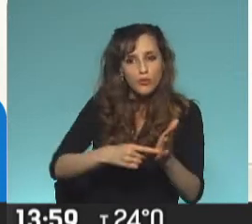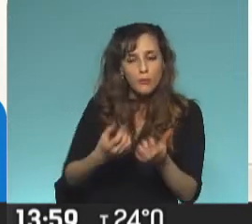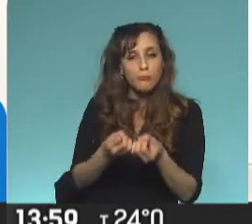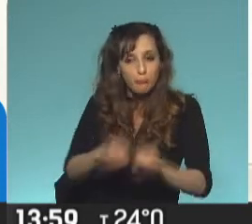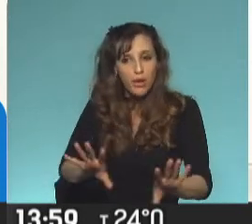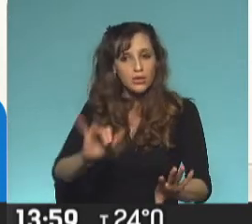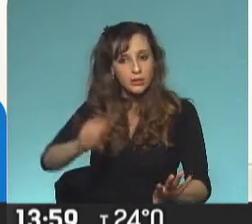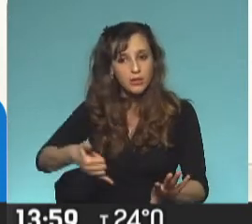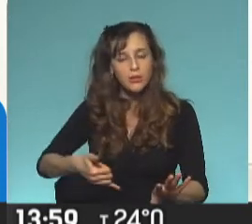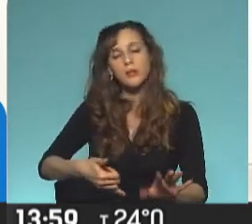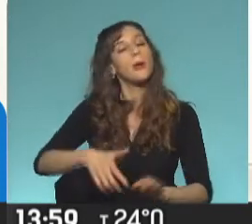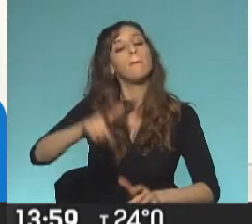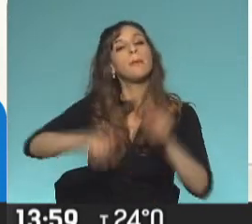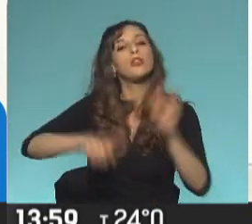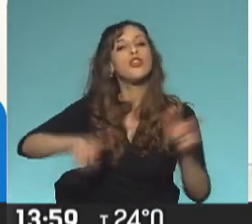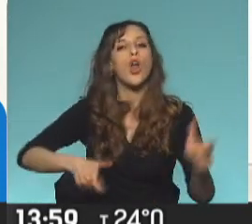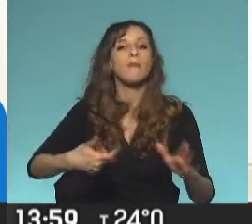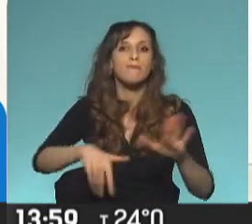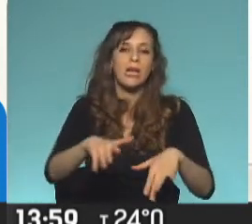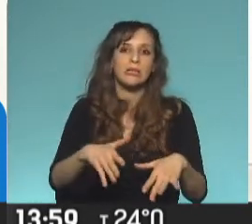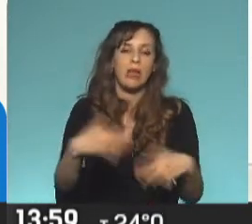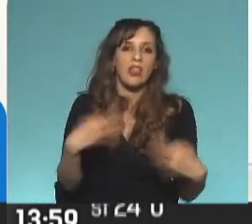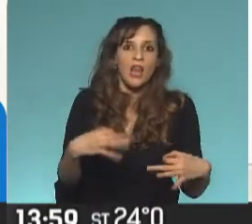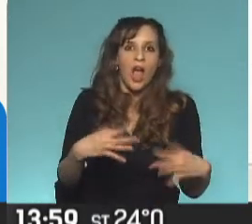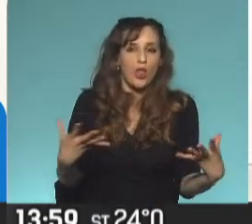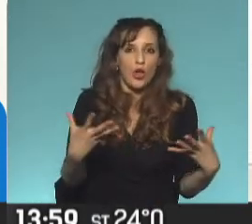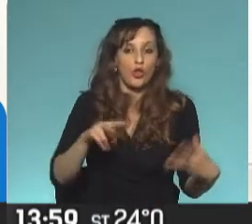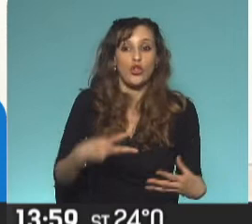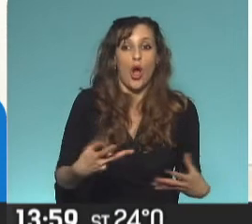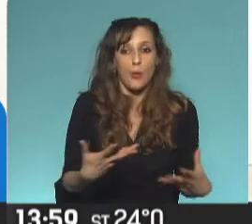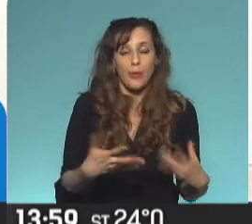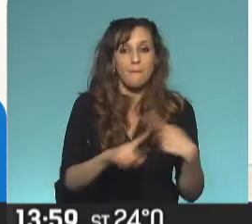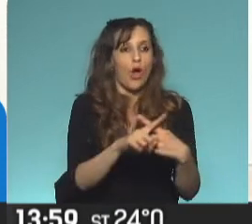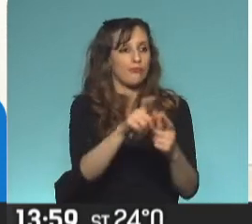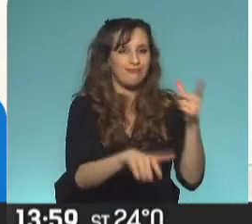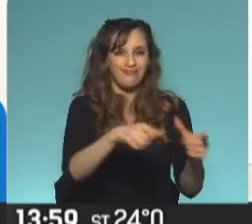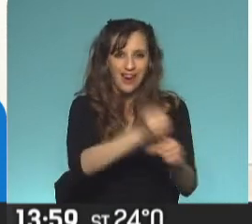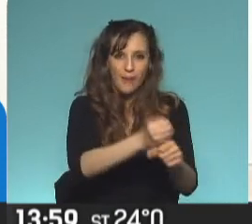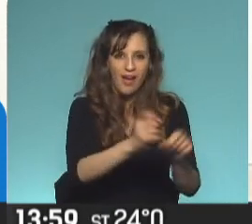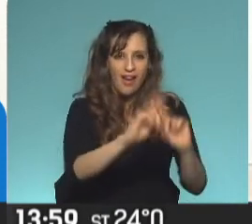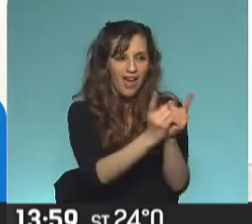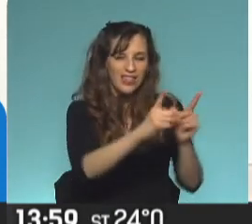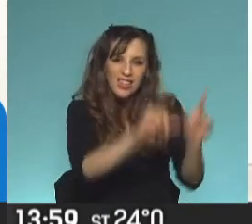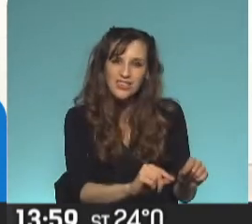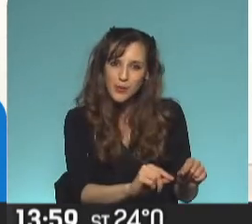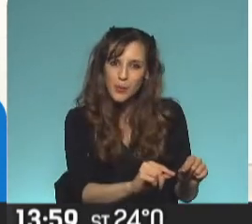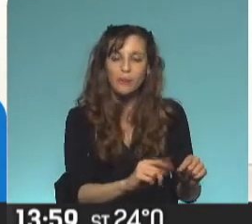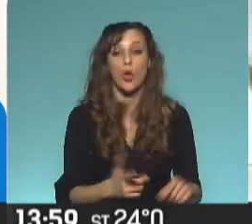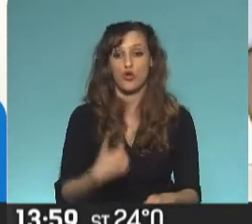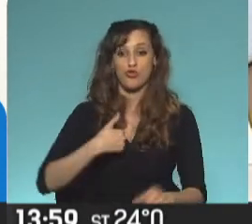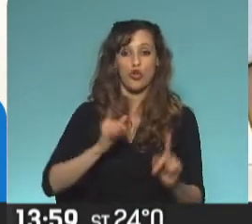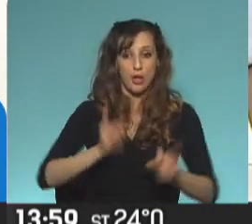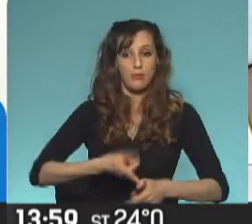empezamos con aquellos que están más expuestos y en mayor contacto pero también del sistema sanitario yo mismo me vacuné